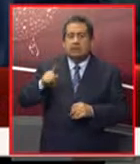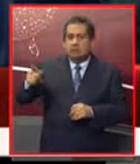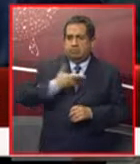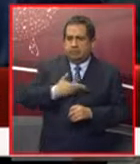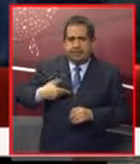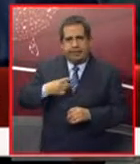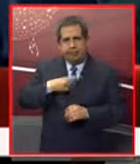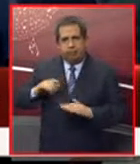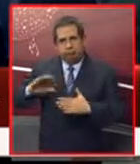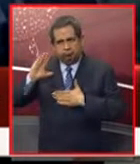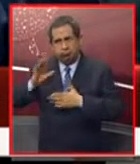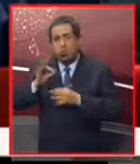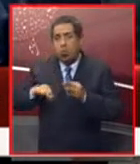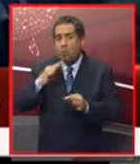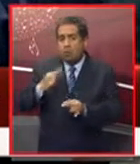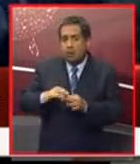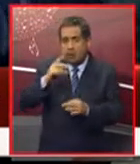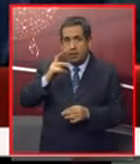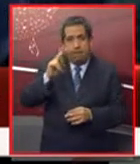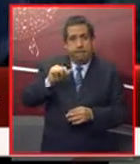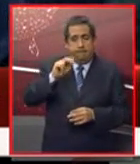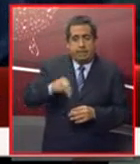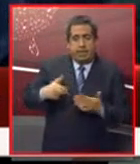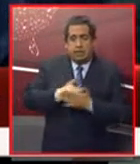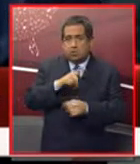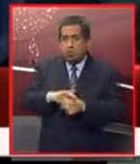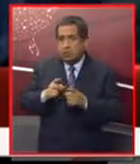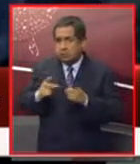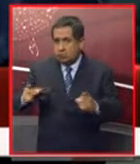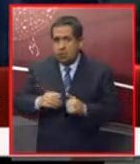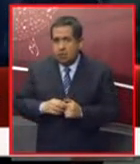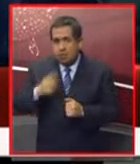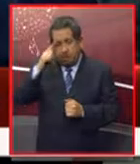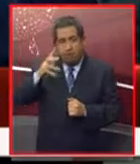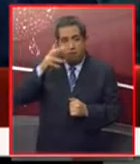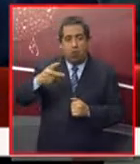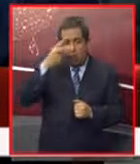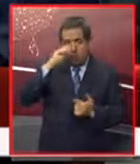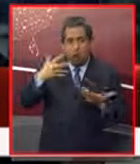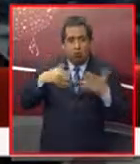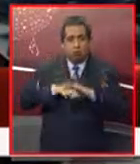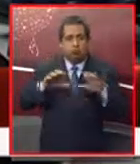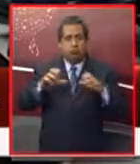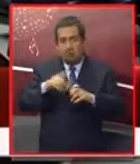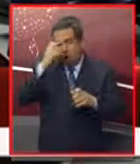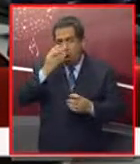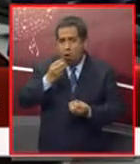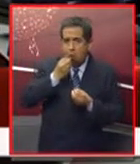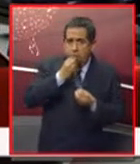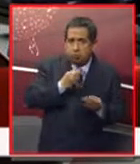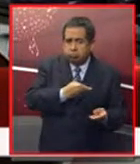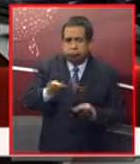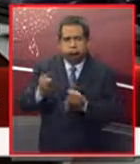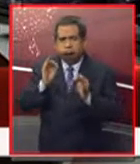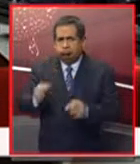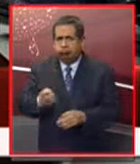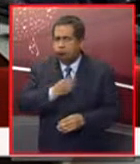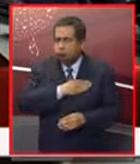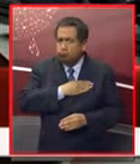Ejecutivo Federal en el Plan Nacional de Desarrollo, por un México incluyente que asegure una alimentación y nutrición adecuada a